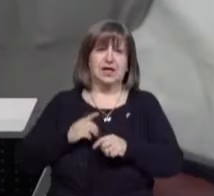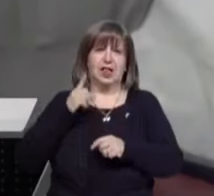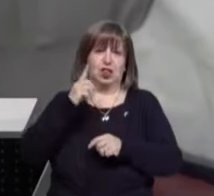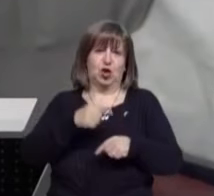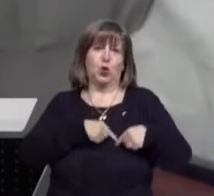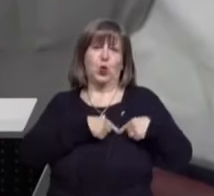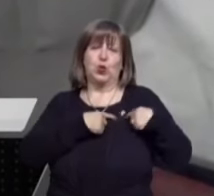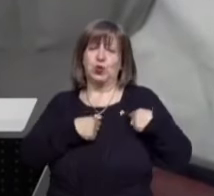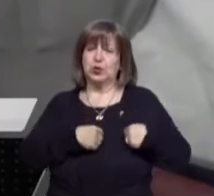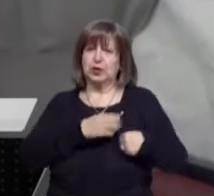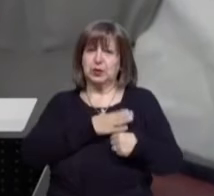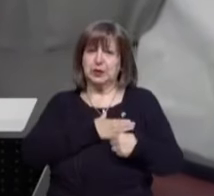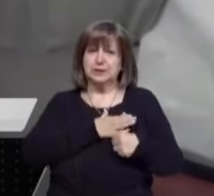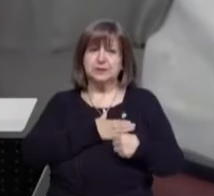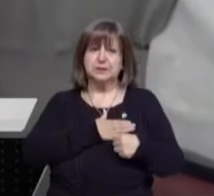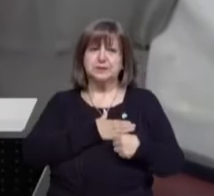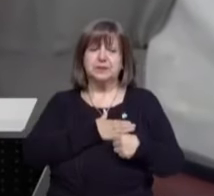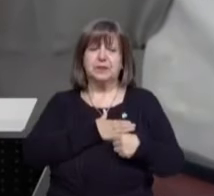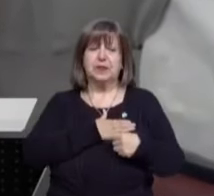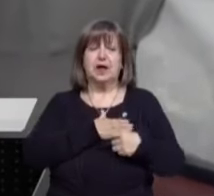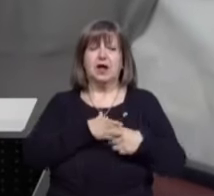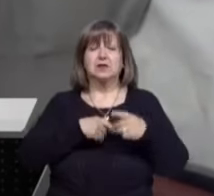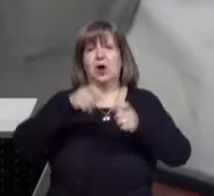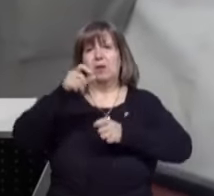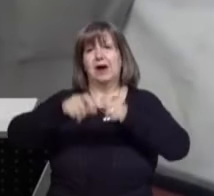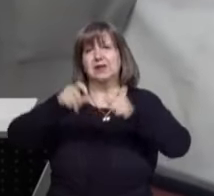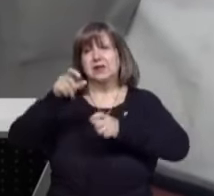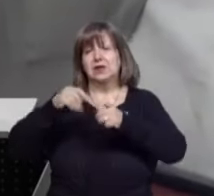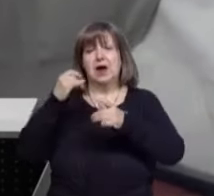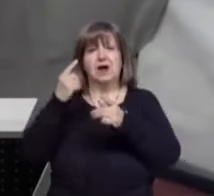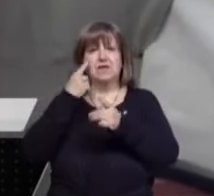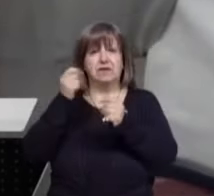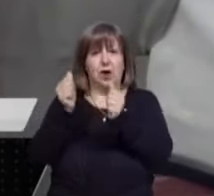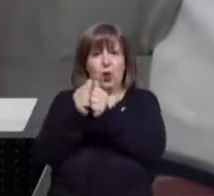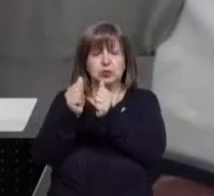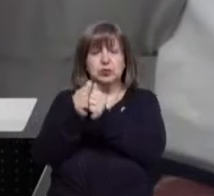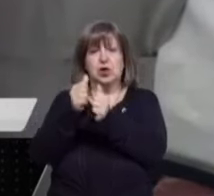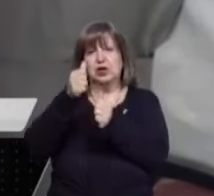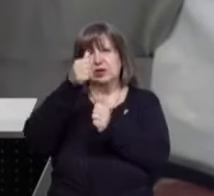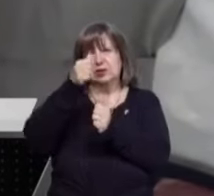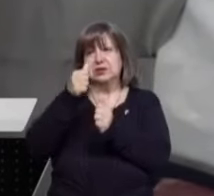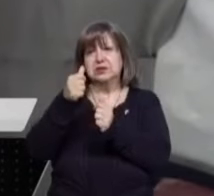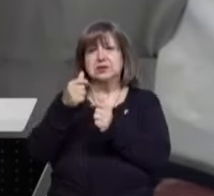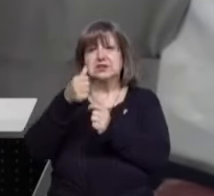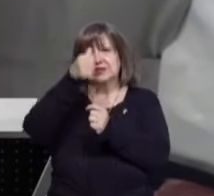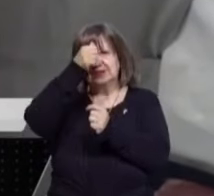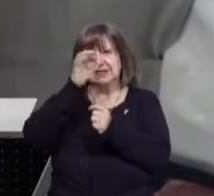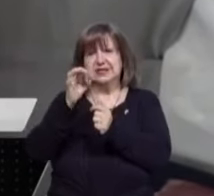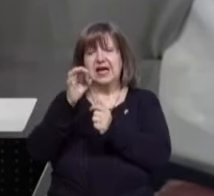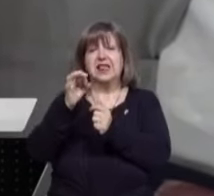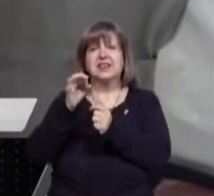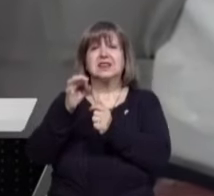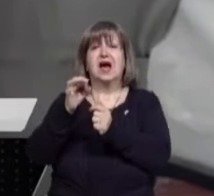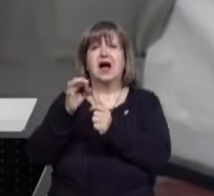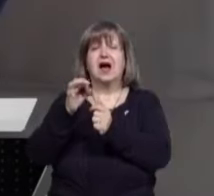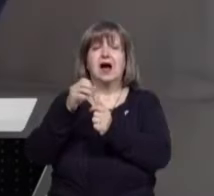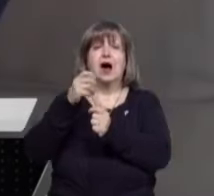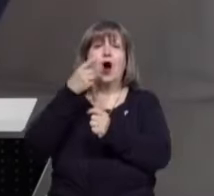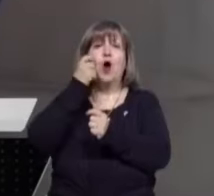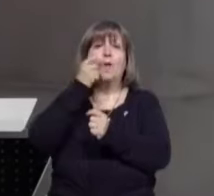corazón. Comparto con más de 60 sherpas acá. Son todos varones que no están acostumbrados a estar con